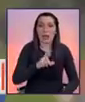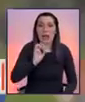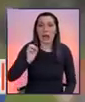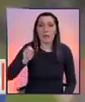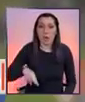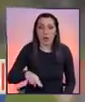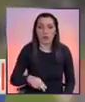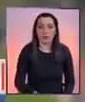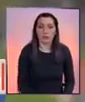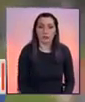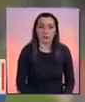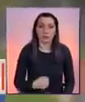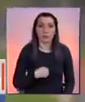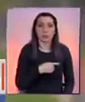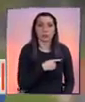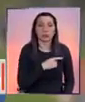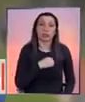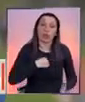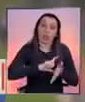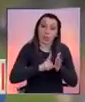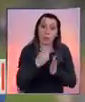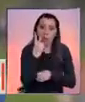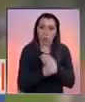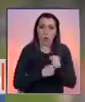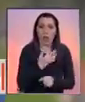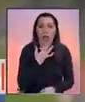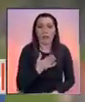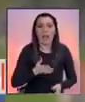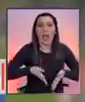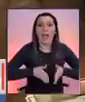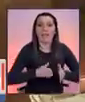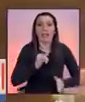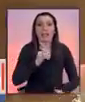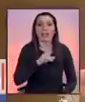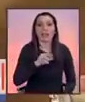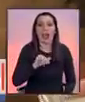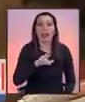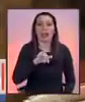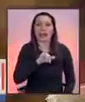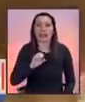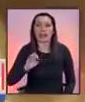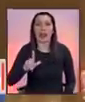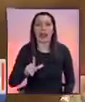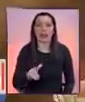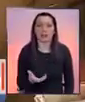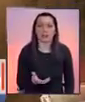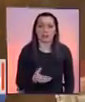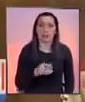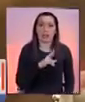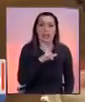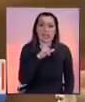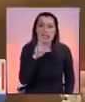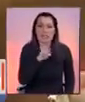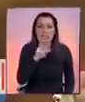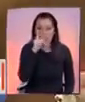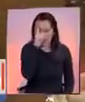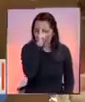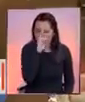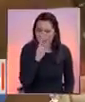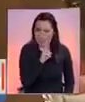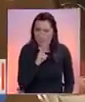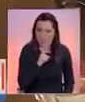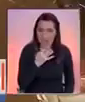Ramón. Yo me demoré 2 años a decir Avenida Irarrázaval. Ramón. La R parece que. La R